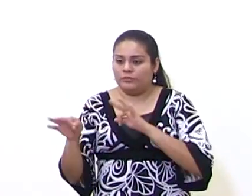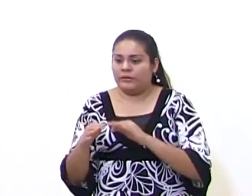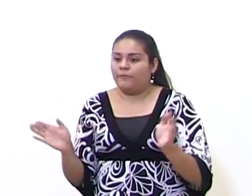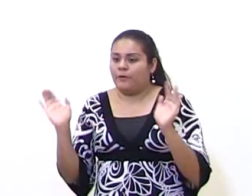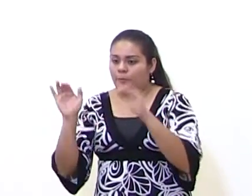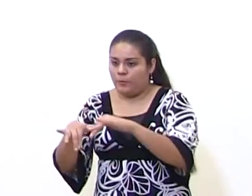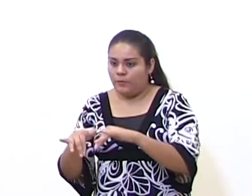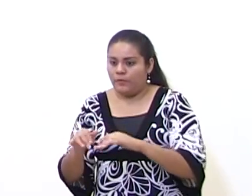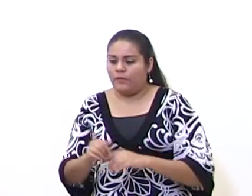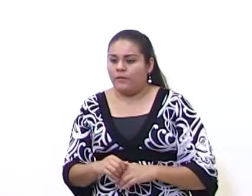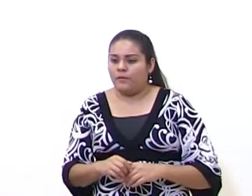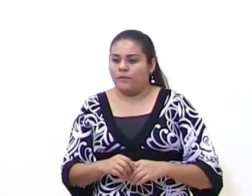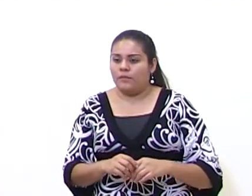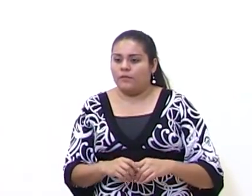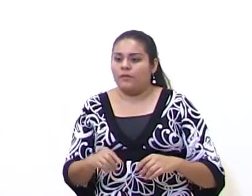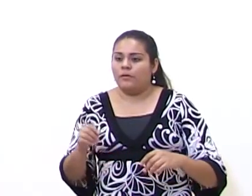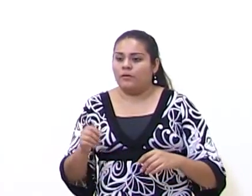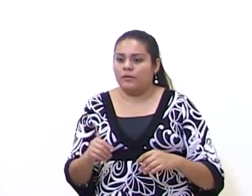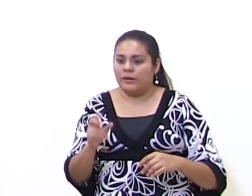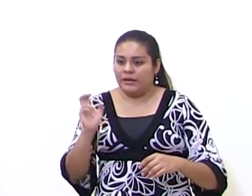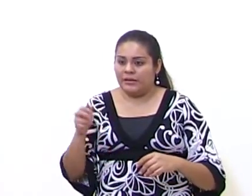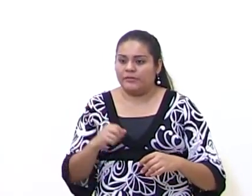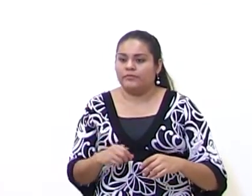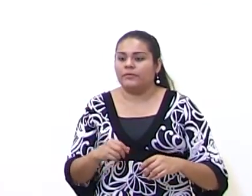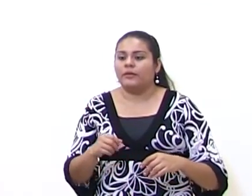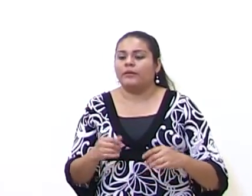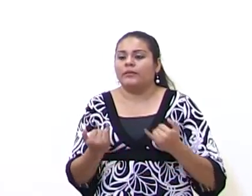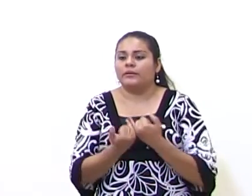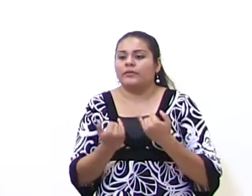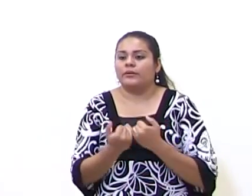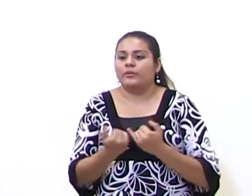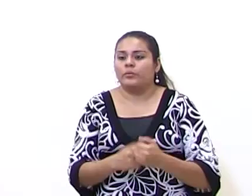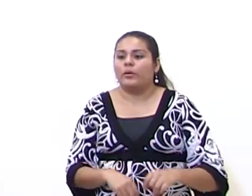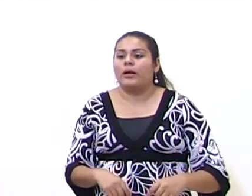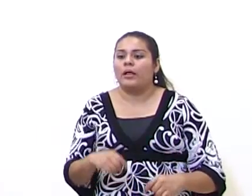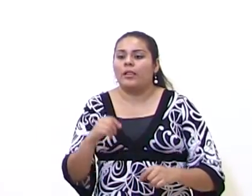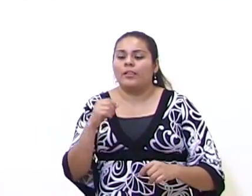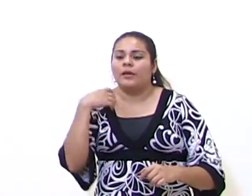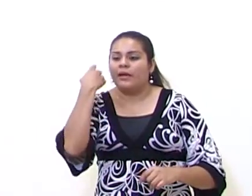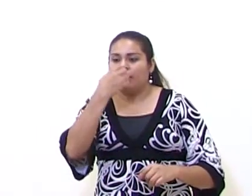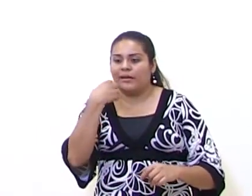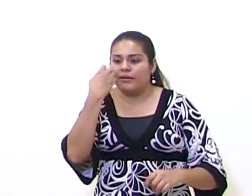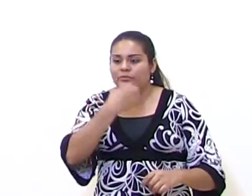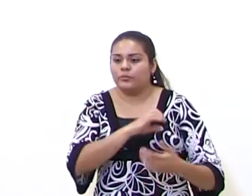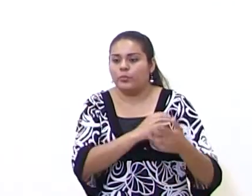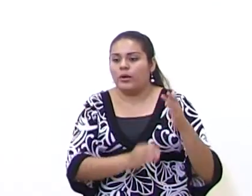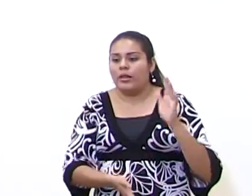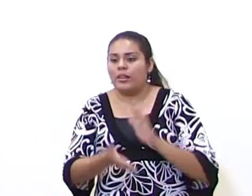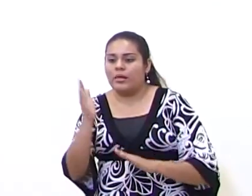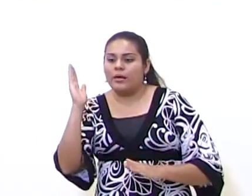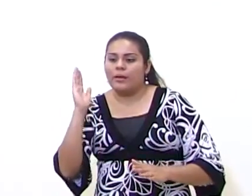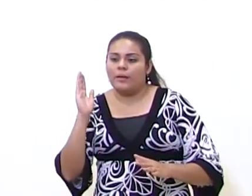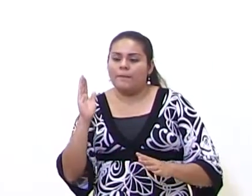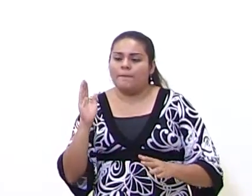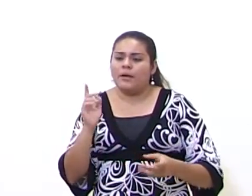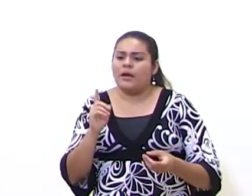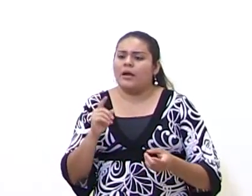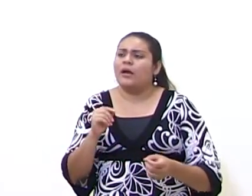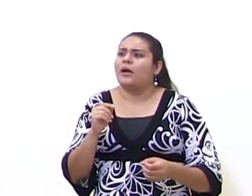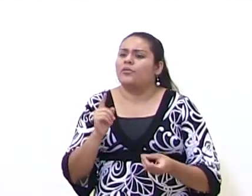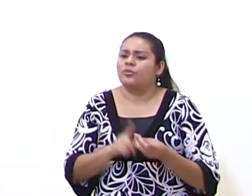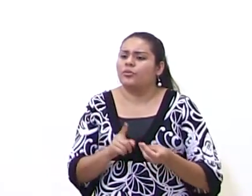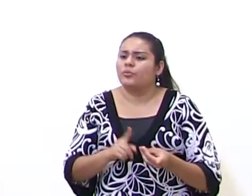campesinos, campesinas, ¿sí? El nivel escolar que tienen, primaria, secundaria, porque eso es